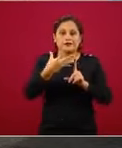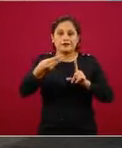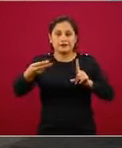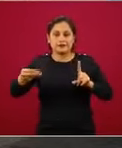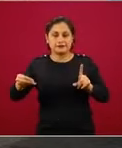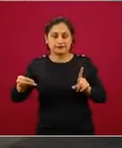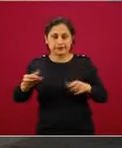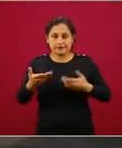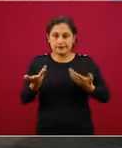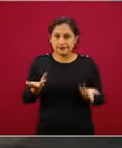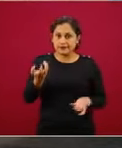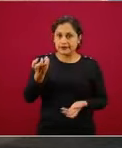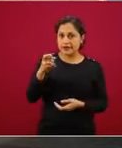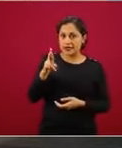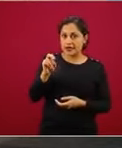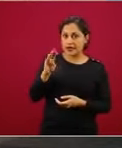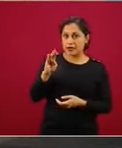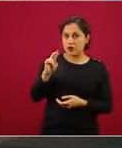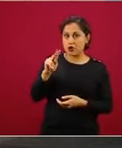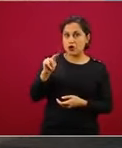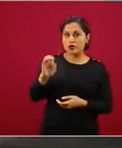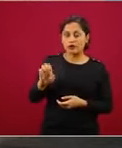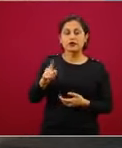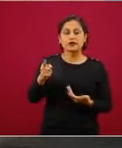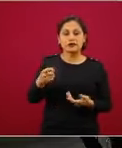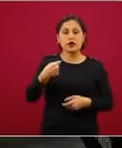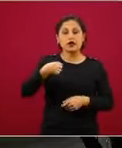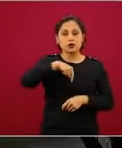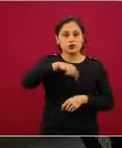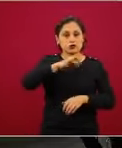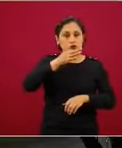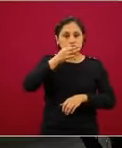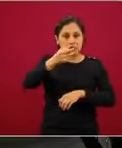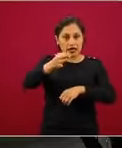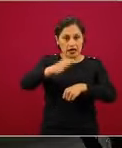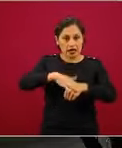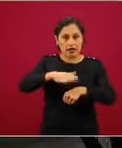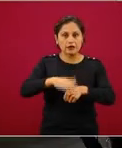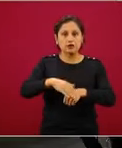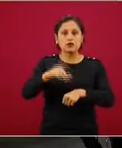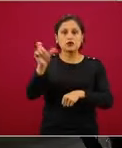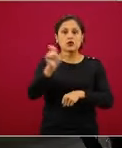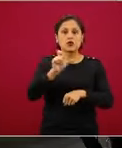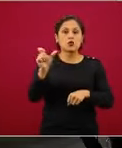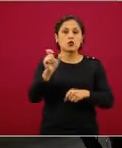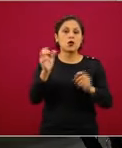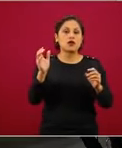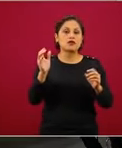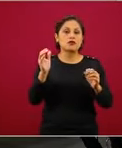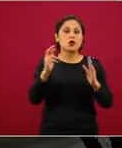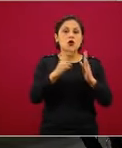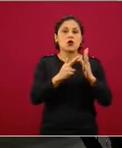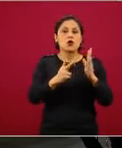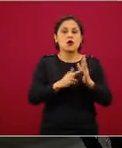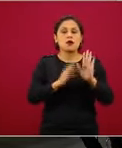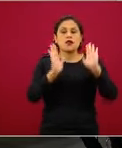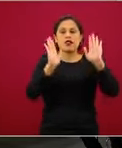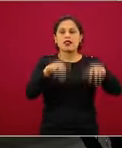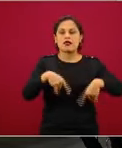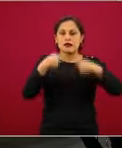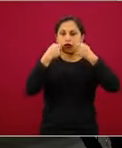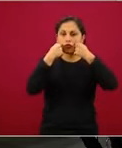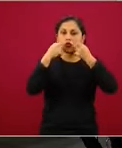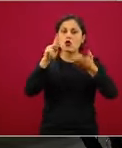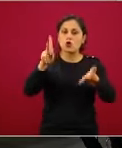ocurrir y del que hemos advertido puede ocurrir cuando se reducen las medidas de sana